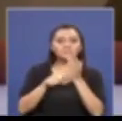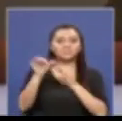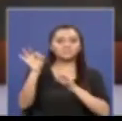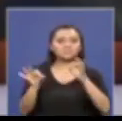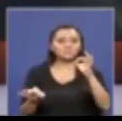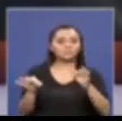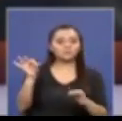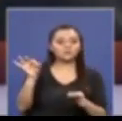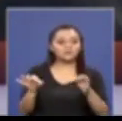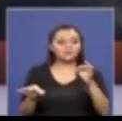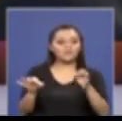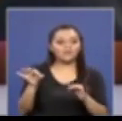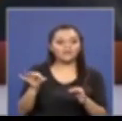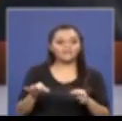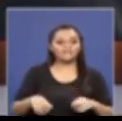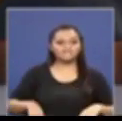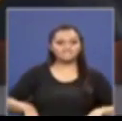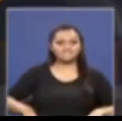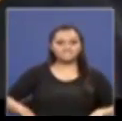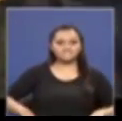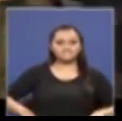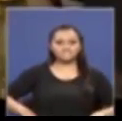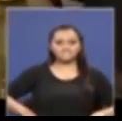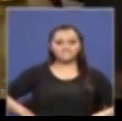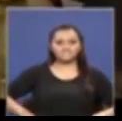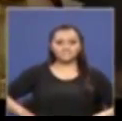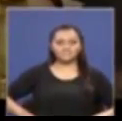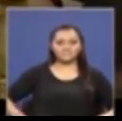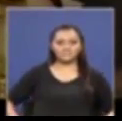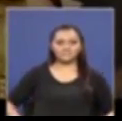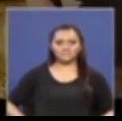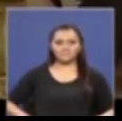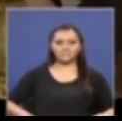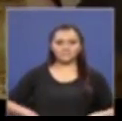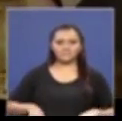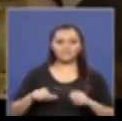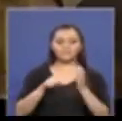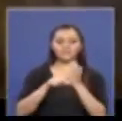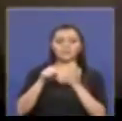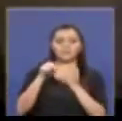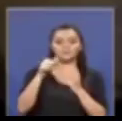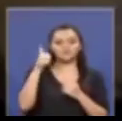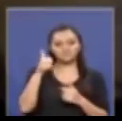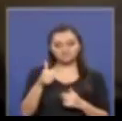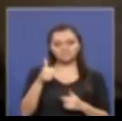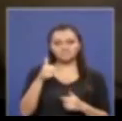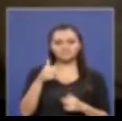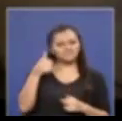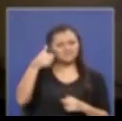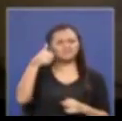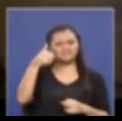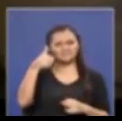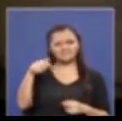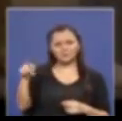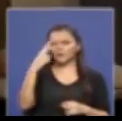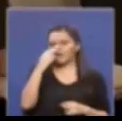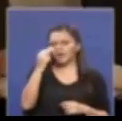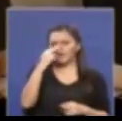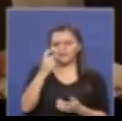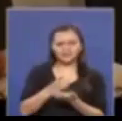Justicia de Chile, una ministra muy simpática, muy ocurrida.